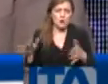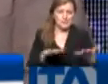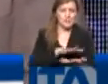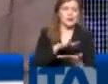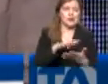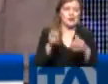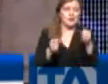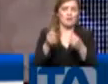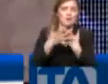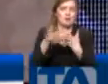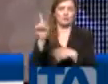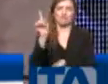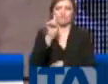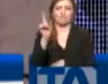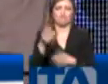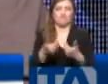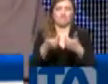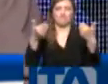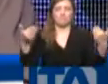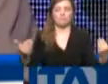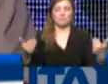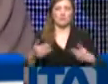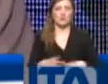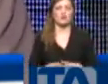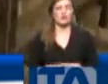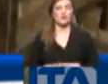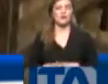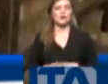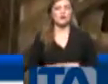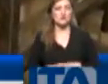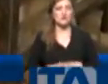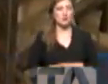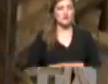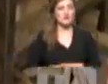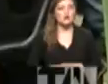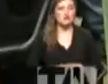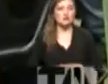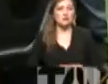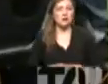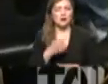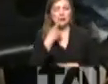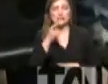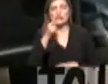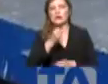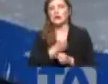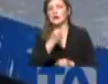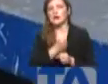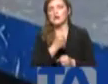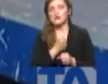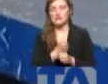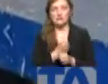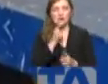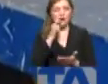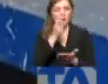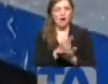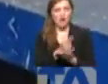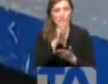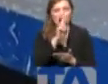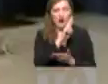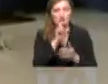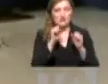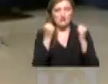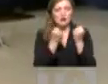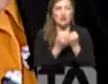diferentes a personas privadas de la libertad que tienen diferentes tipos de pena. Pero sin duda reconocen que se debe trabajar en una verdadera